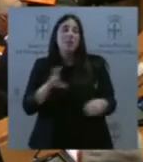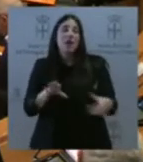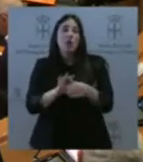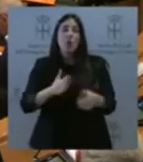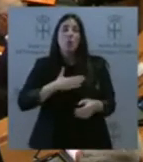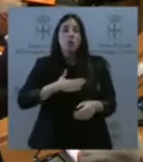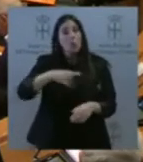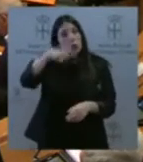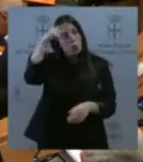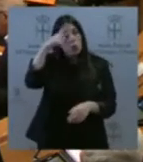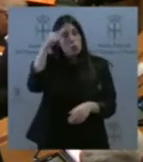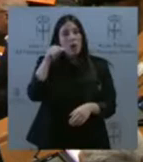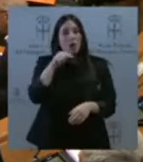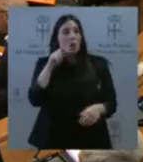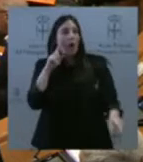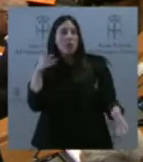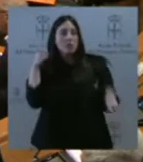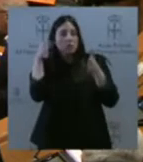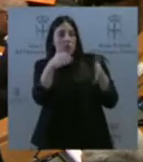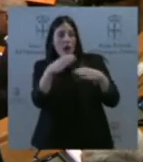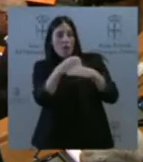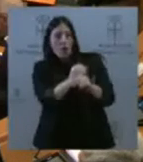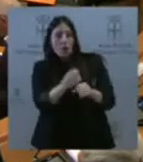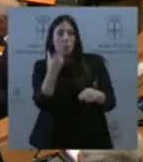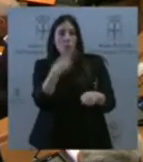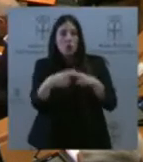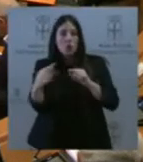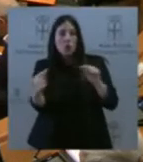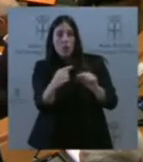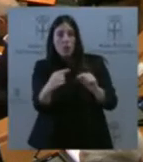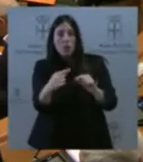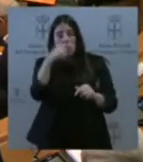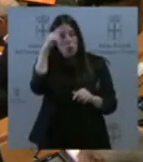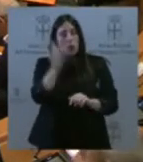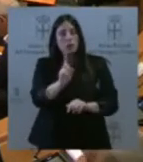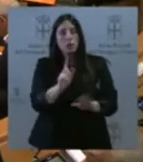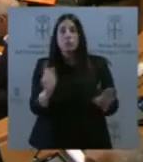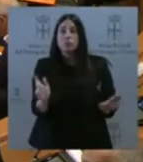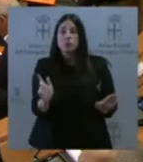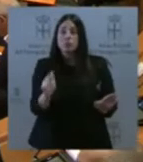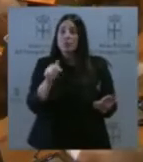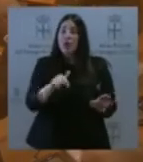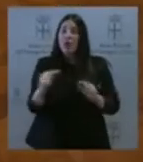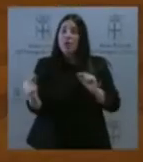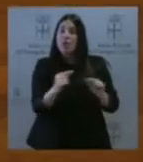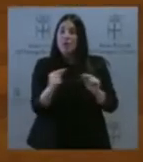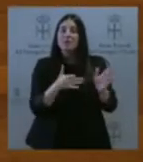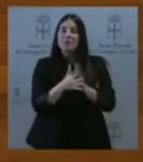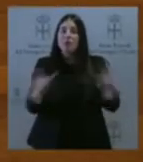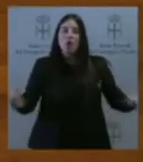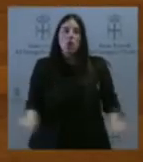político de una ciudad. En muy escasas ocasiones, un debate de esta naturaleza traslada una ruptura tan obvia entre gobernantes y